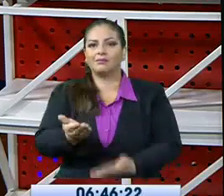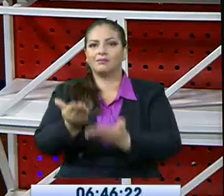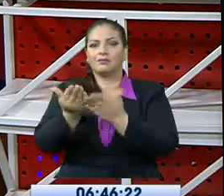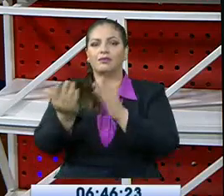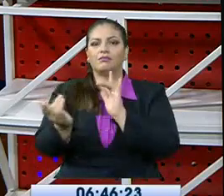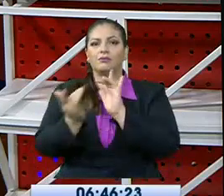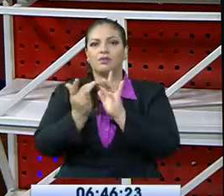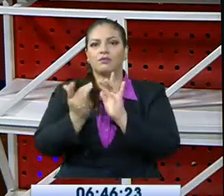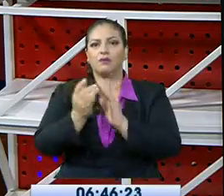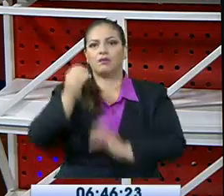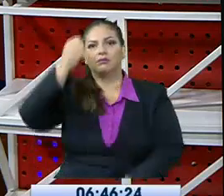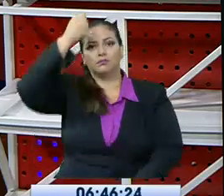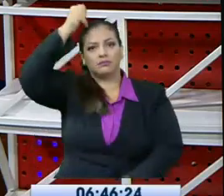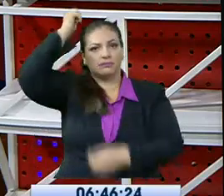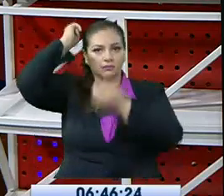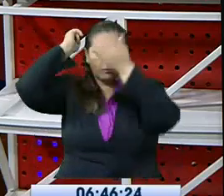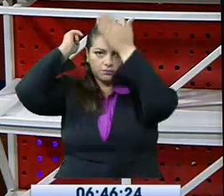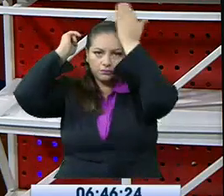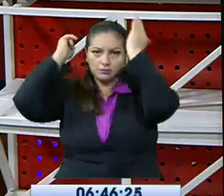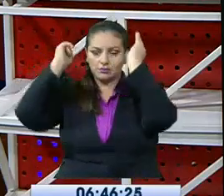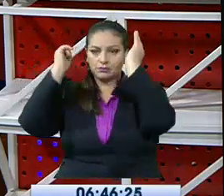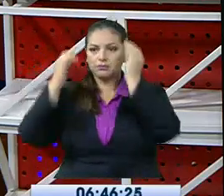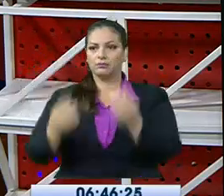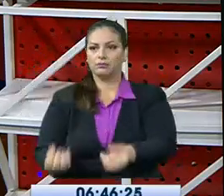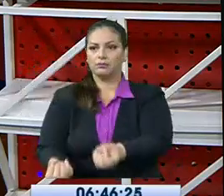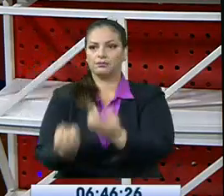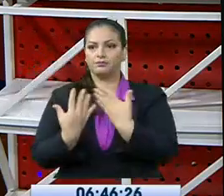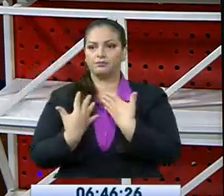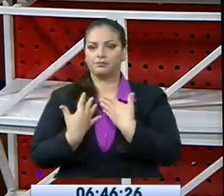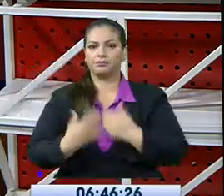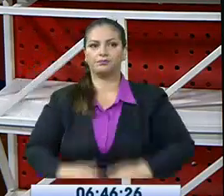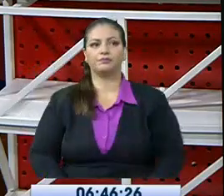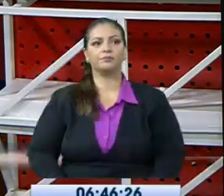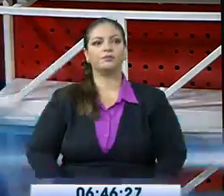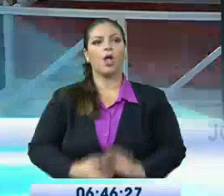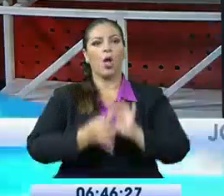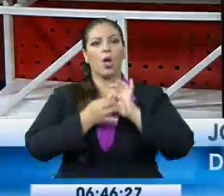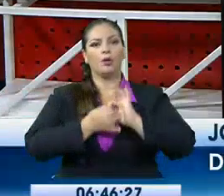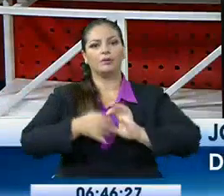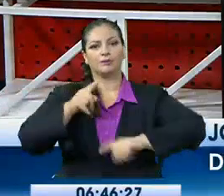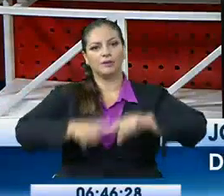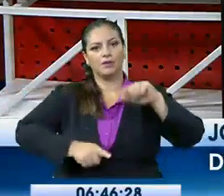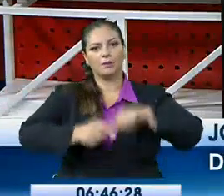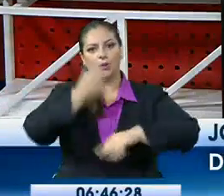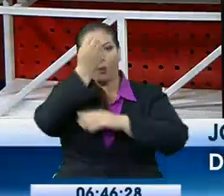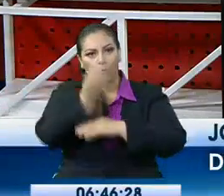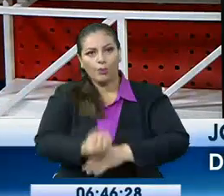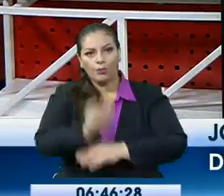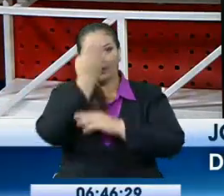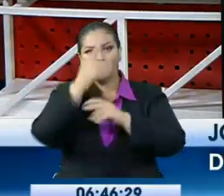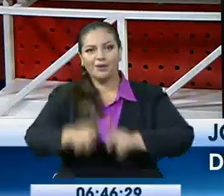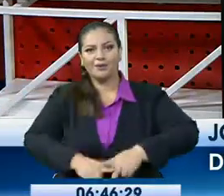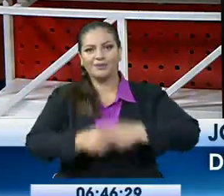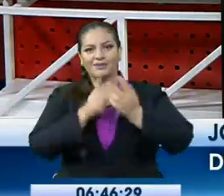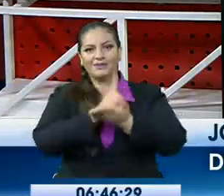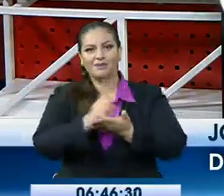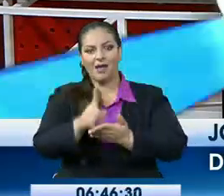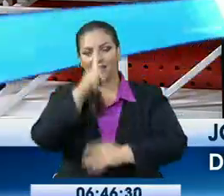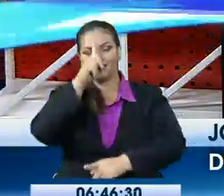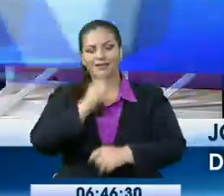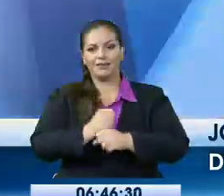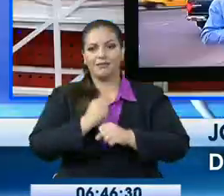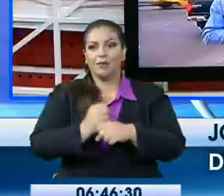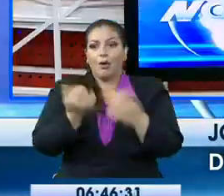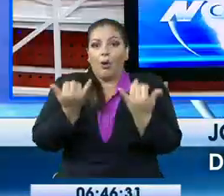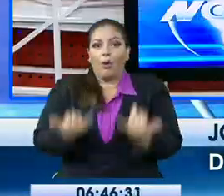que también está listo para informarnos. Así es, José, compañeros, amigos televidentes, muy buenos días. Iniciando la semana, iniciando la jornada, nosotros hoy nos